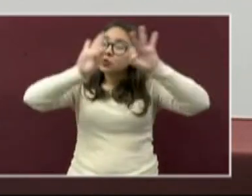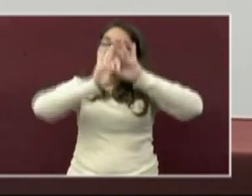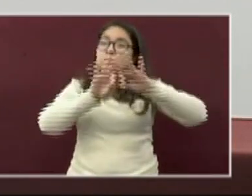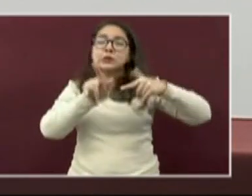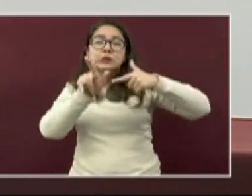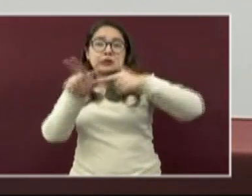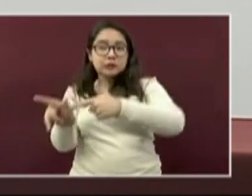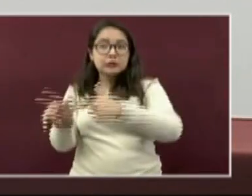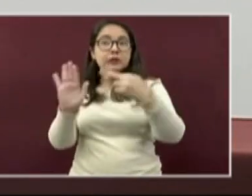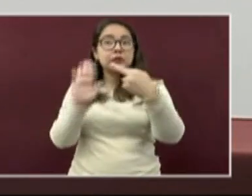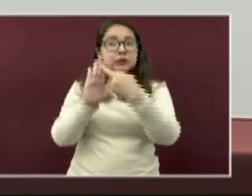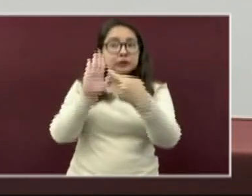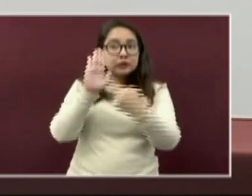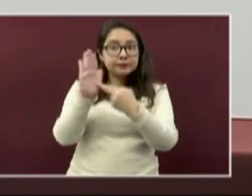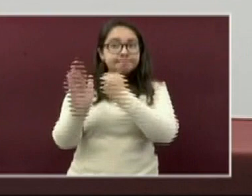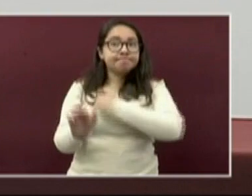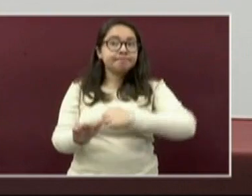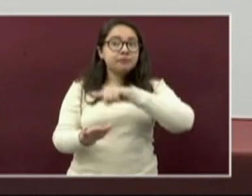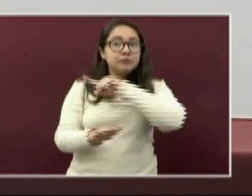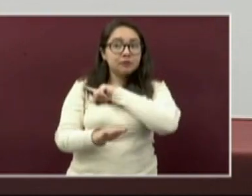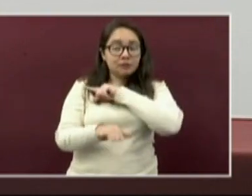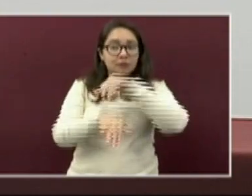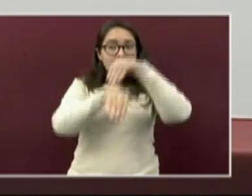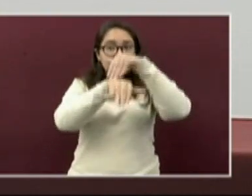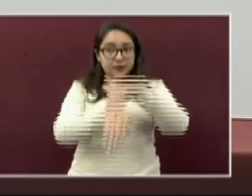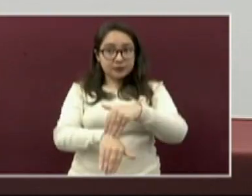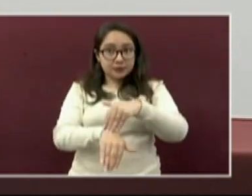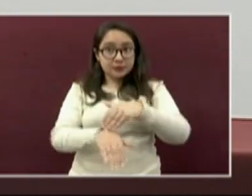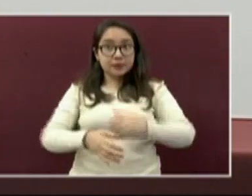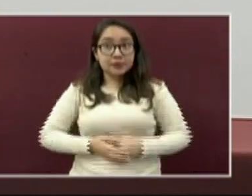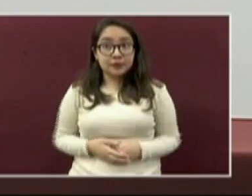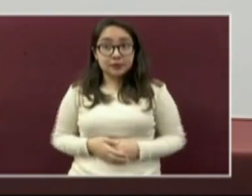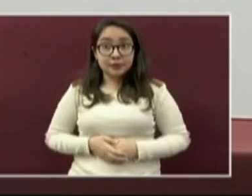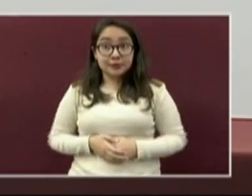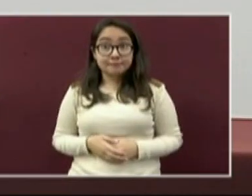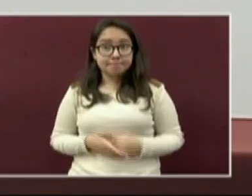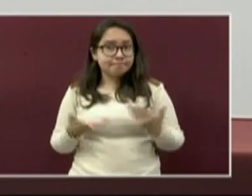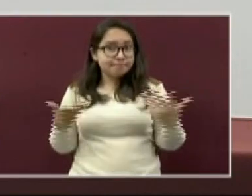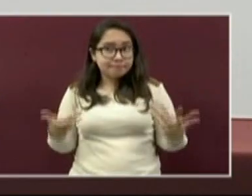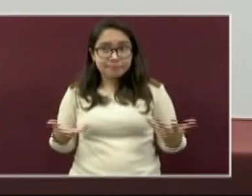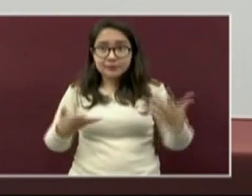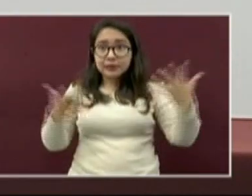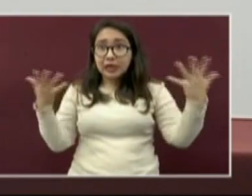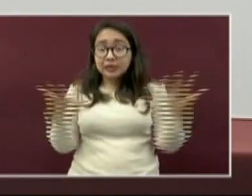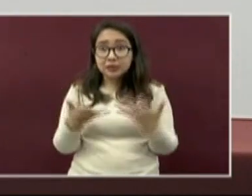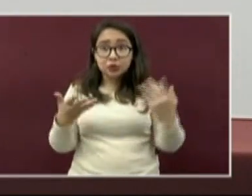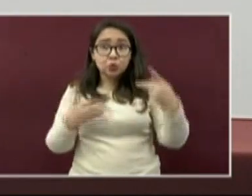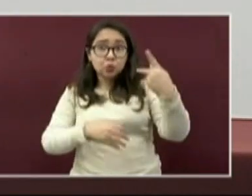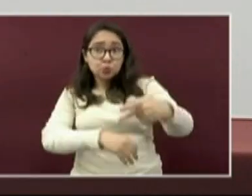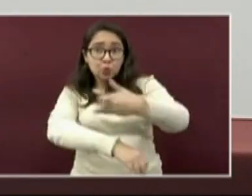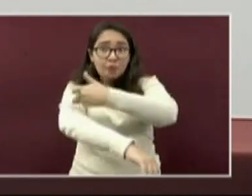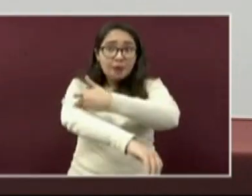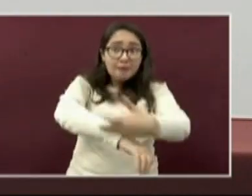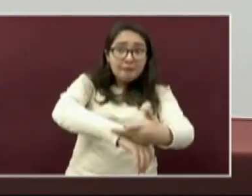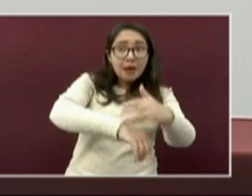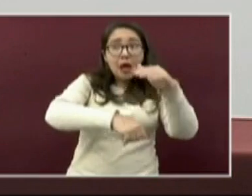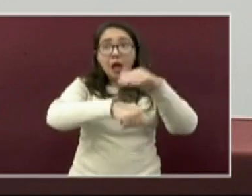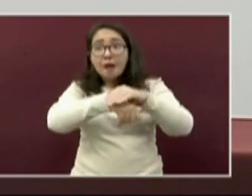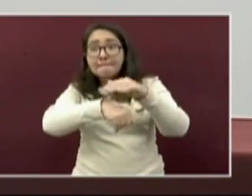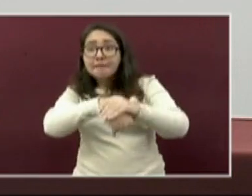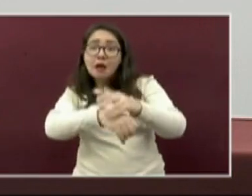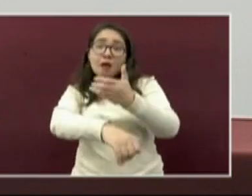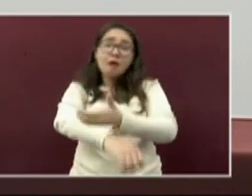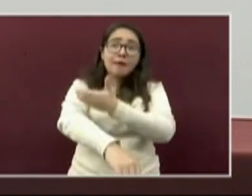continuar con las medidas de protección básica esto hay que hacerlo entre sus familiares amigos compañeros